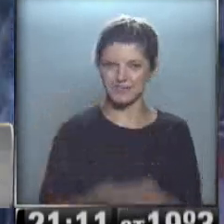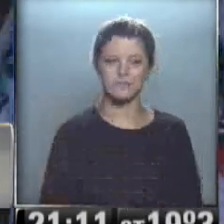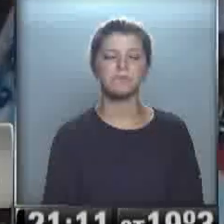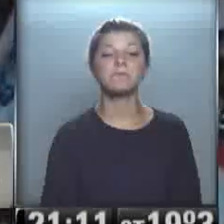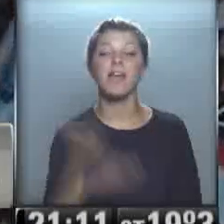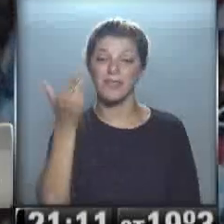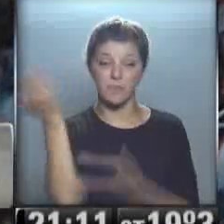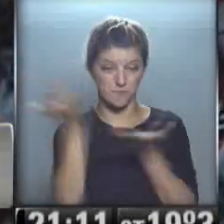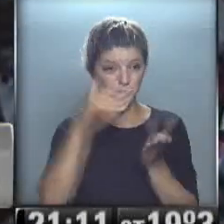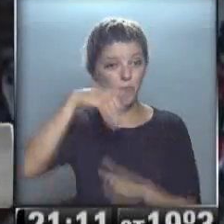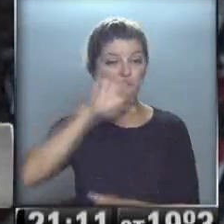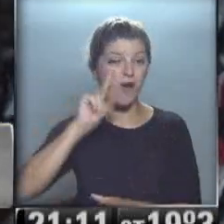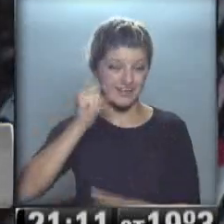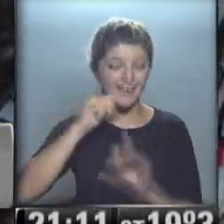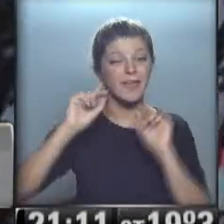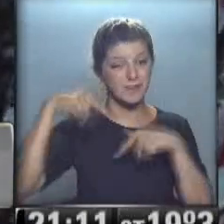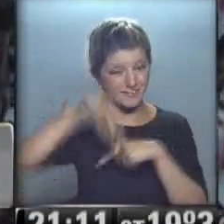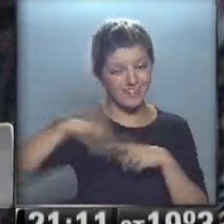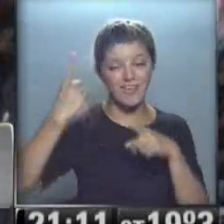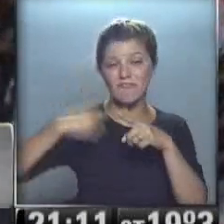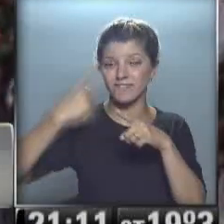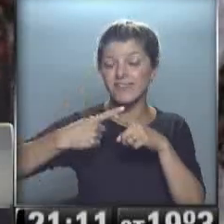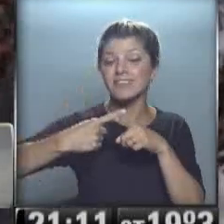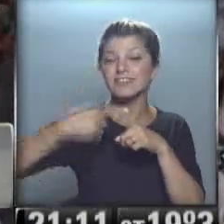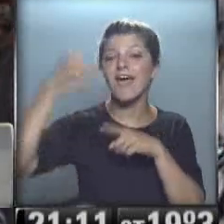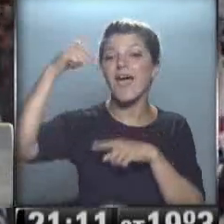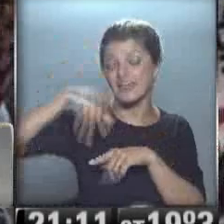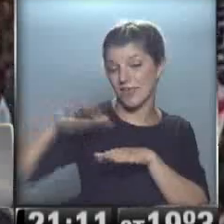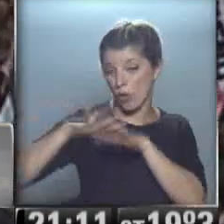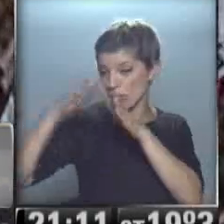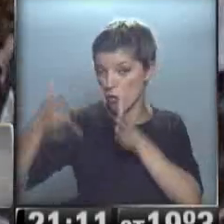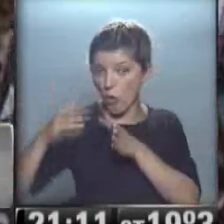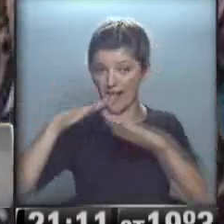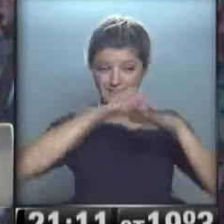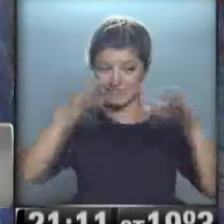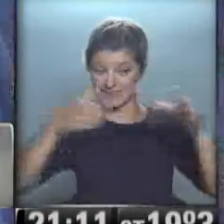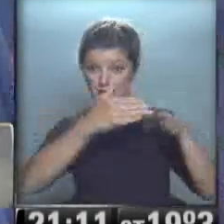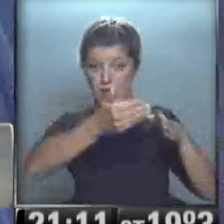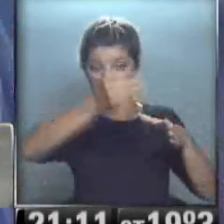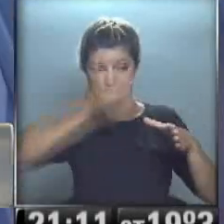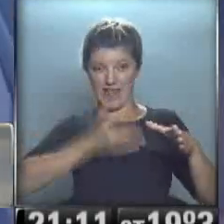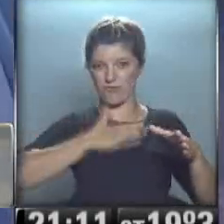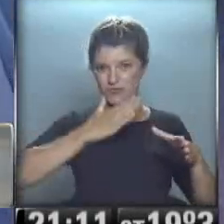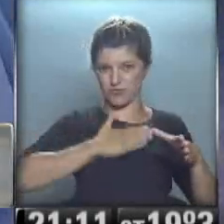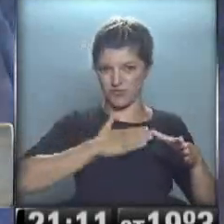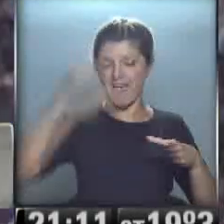aquí presente en la fiesta que estamos viviendo. Este es el backstage, acá estamos detrás del escenario. En el escenario, pura